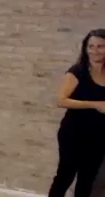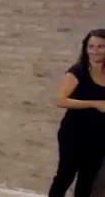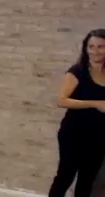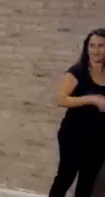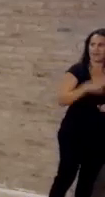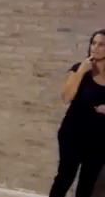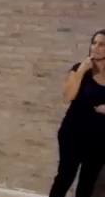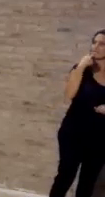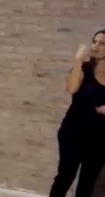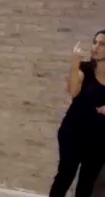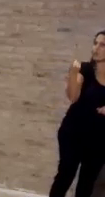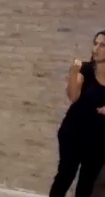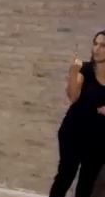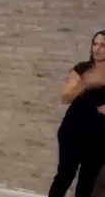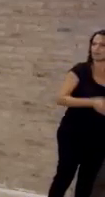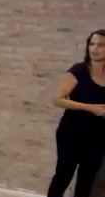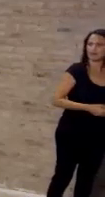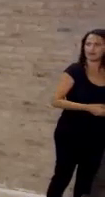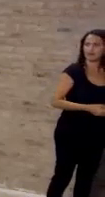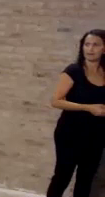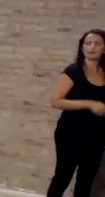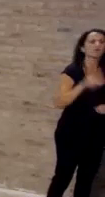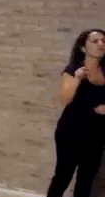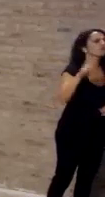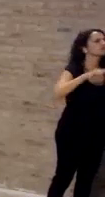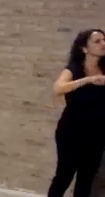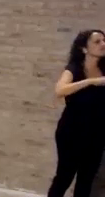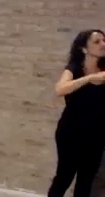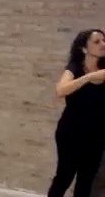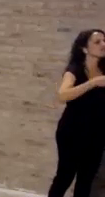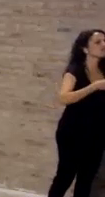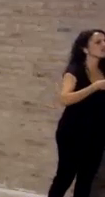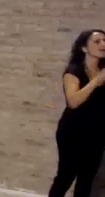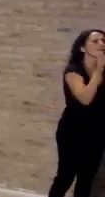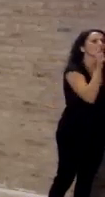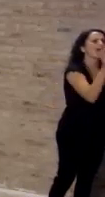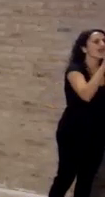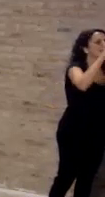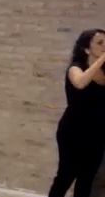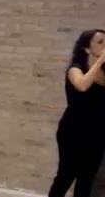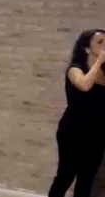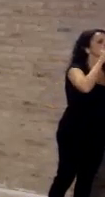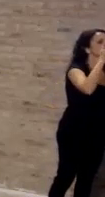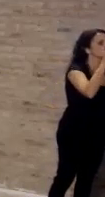palab te pregunto Qué significa para vos